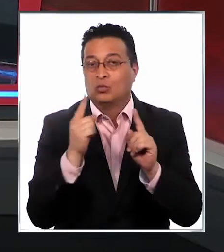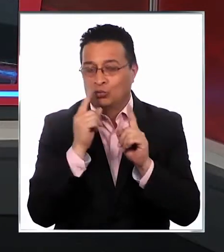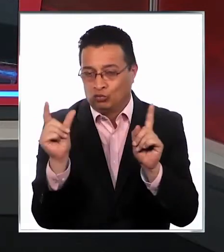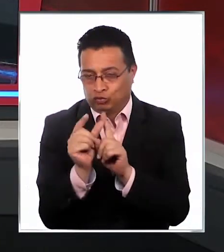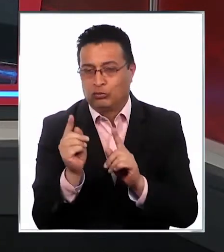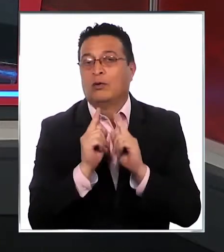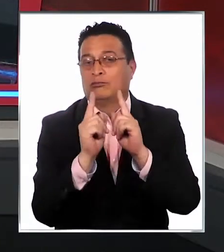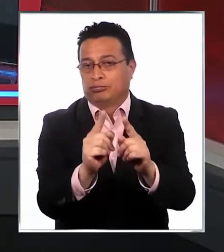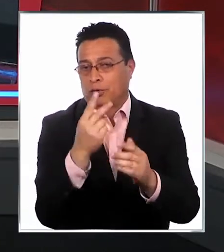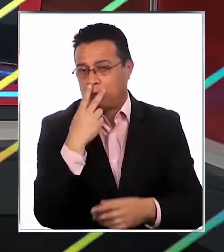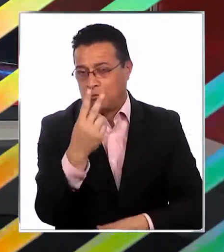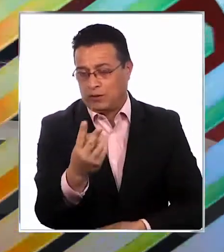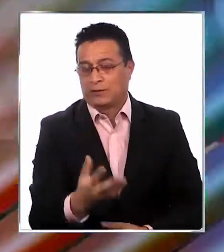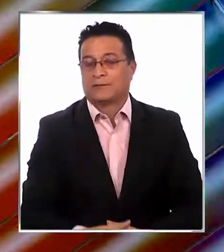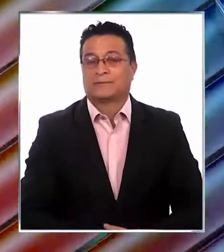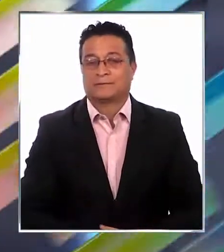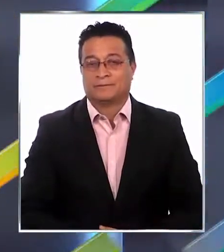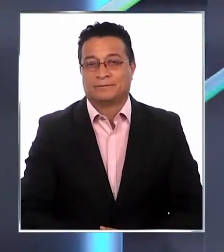Figueroa.